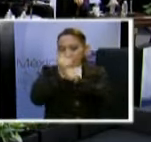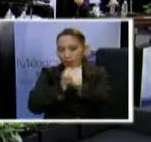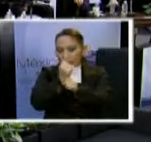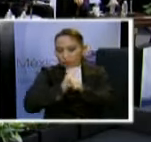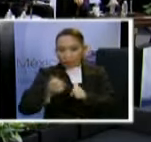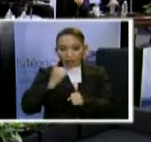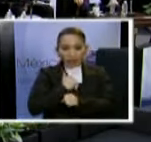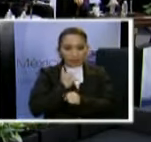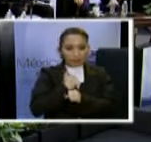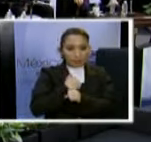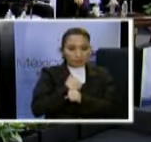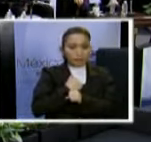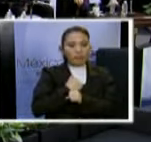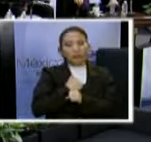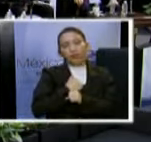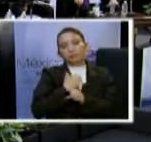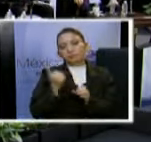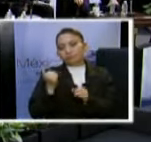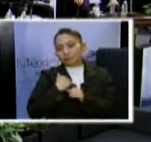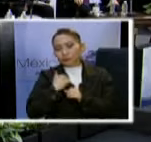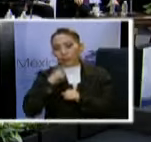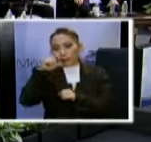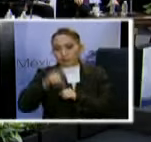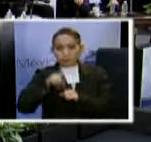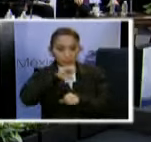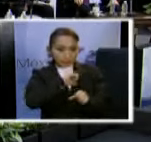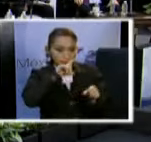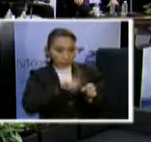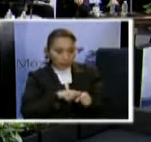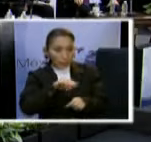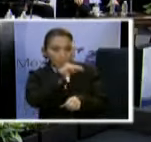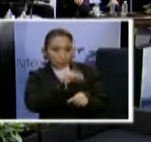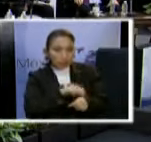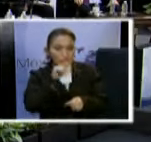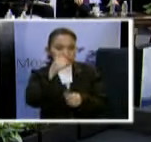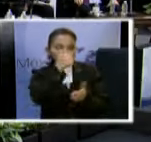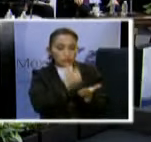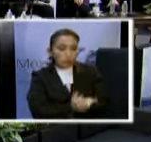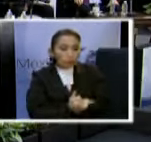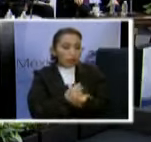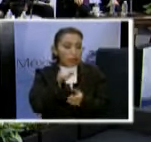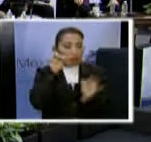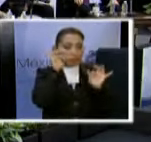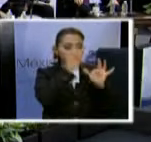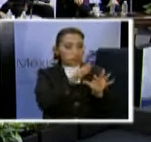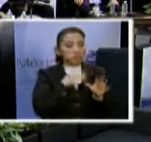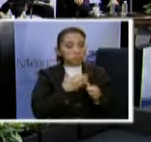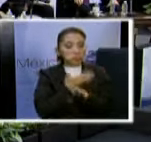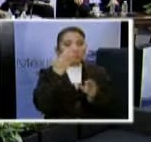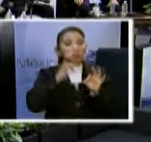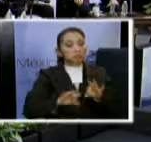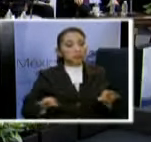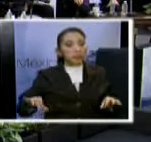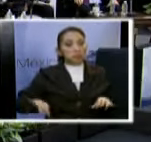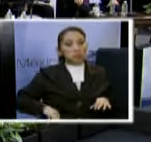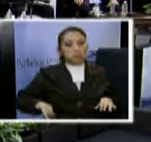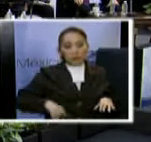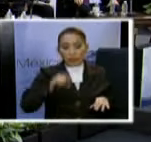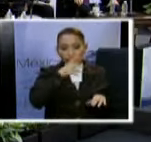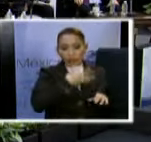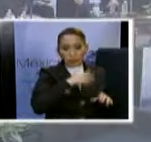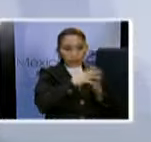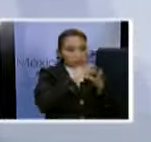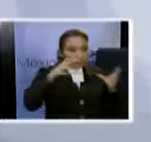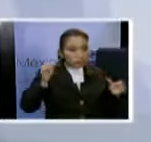con Canadá. Canadá y Quebec en particular. Montreal es una ciudad universitaria muy importante, en donde ya tenemos una